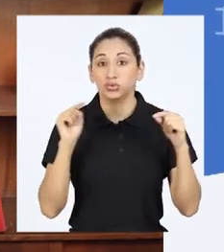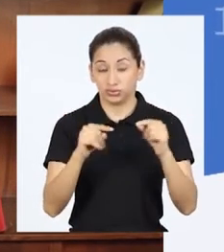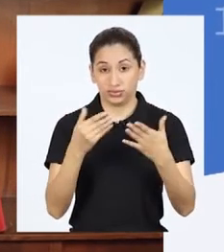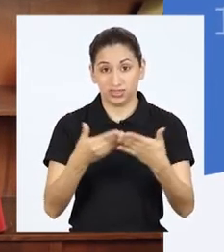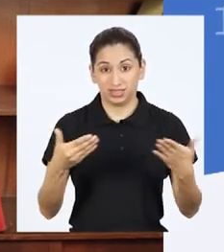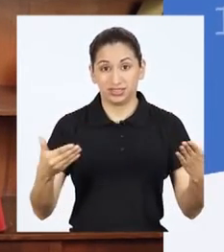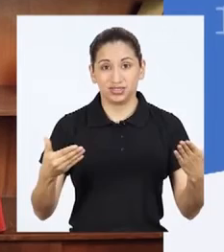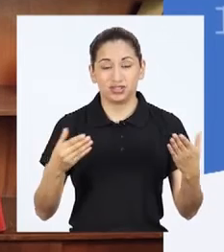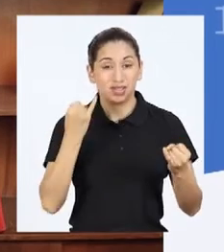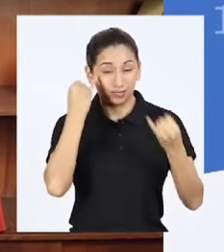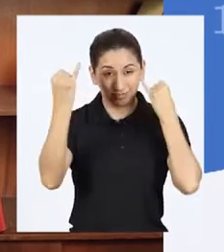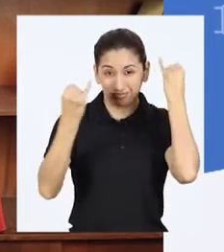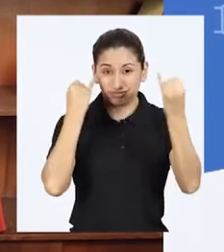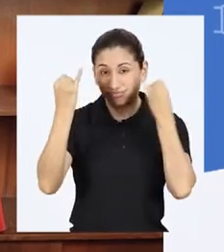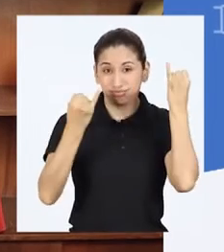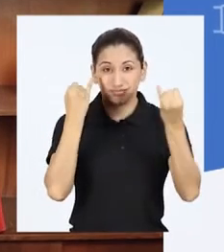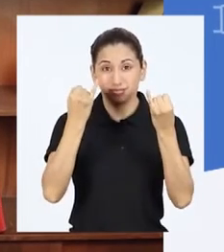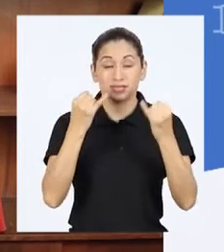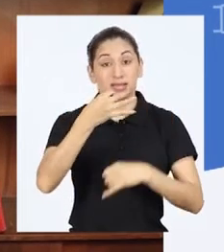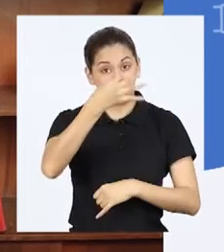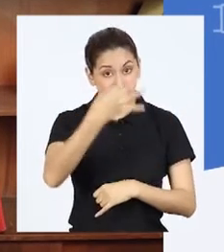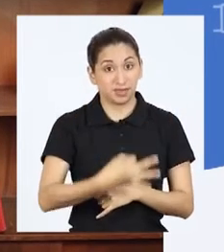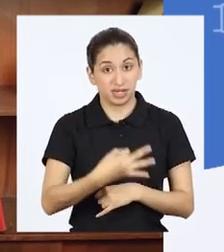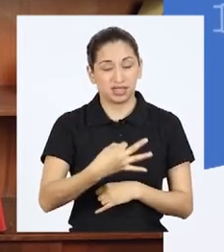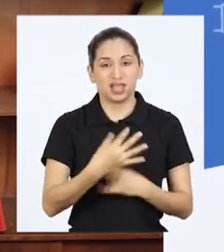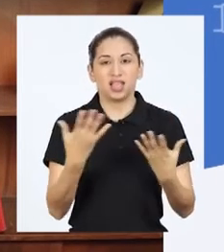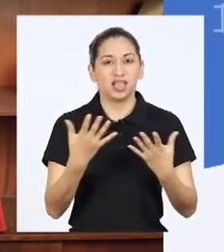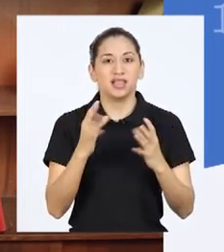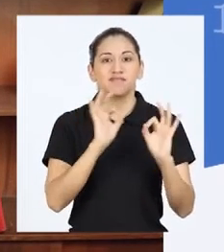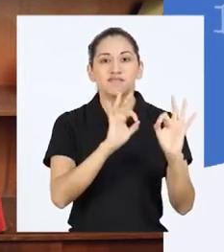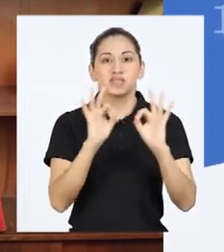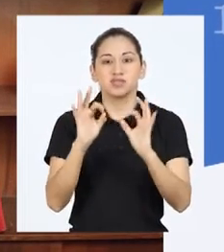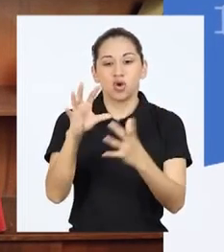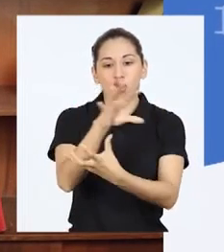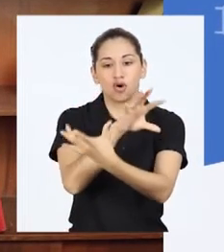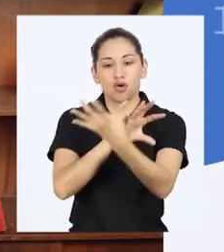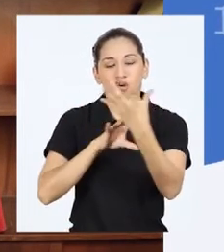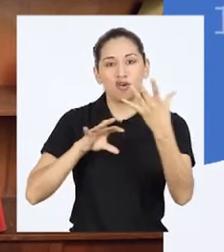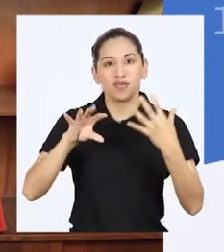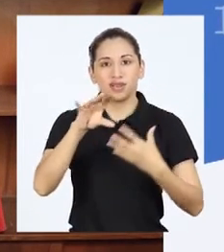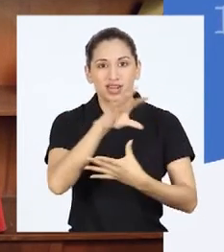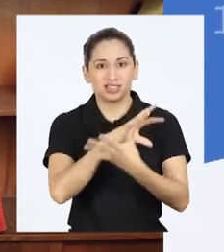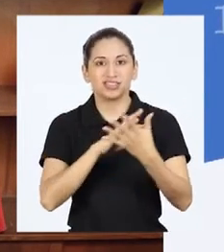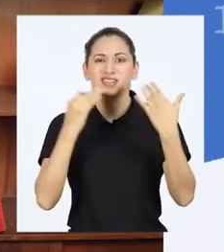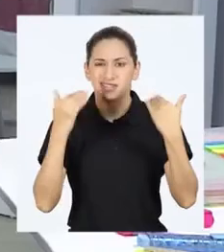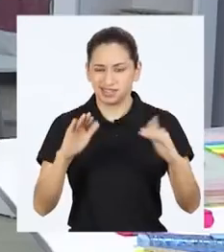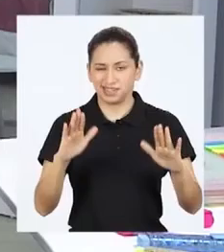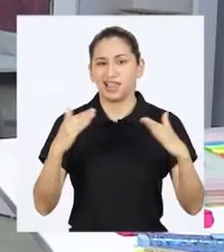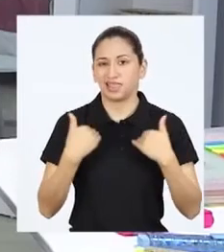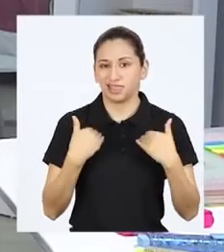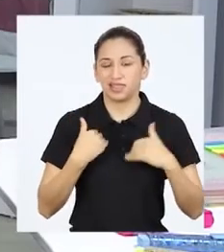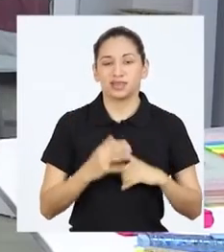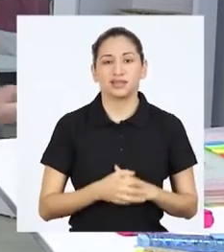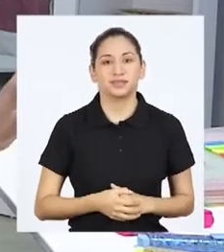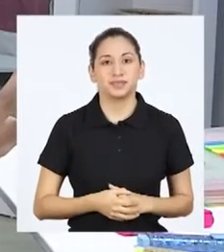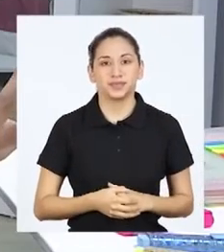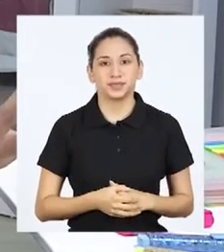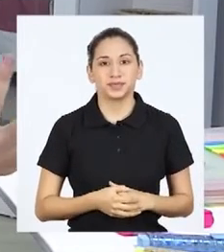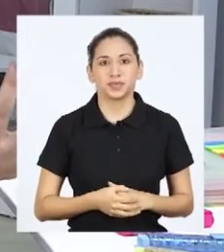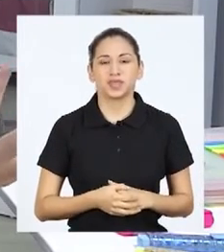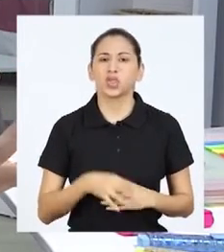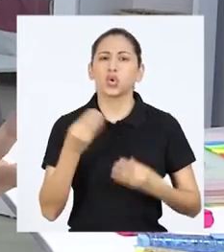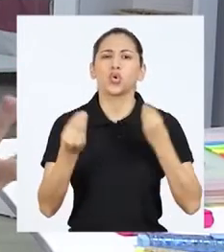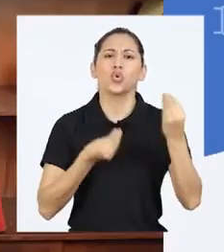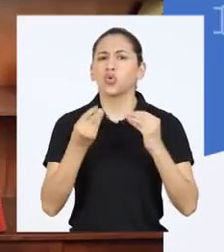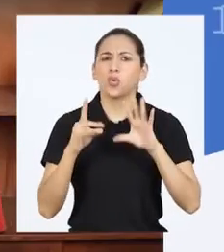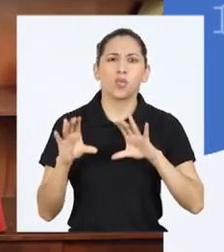productos innovadores surgen en realidad de la combinación de cosas que ya existen. ¿Y cómo se